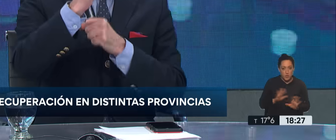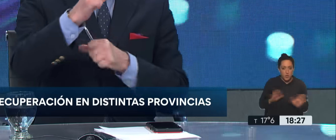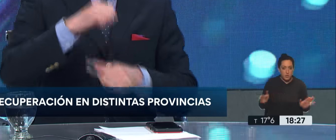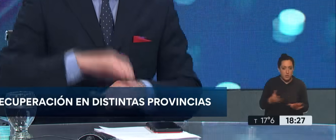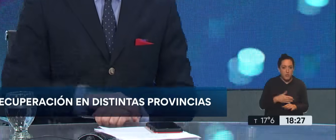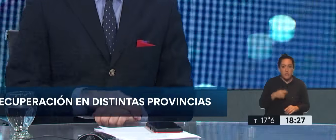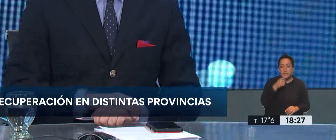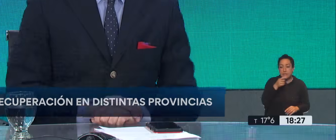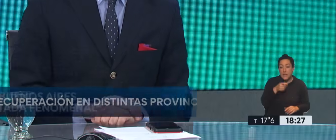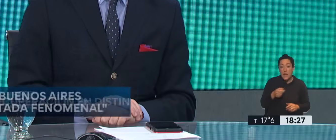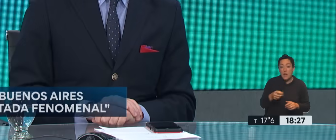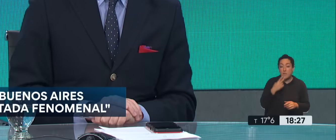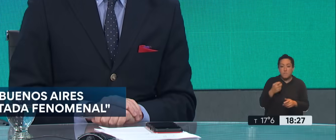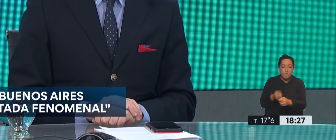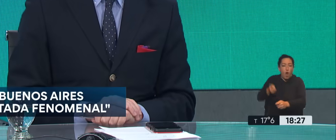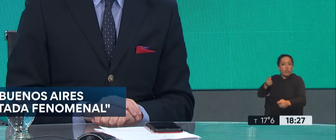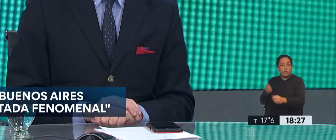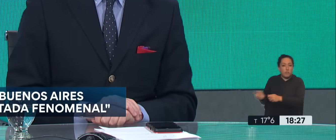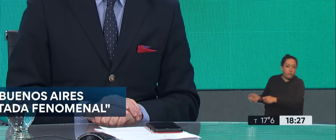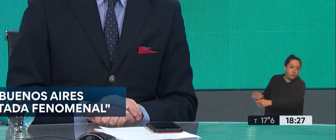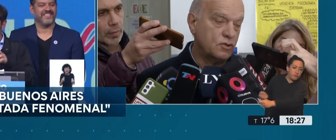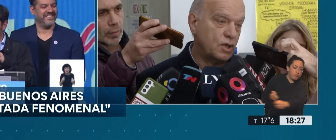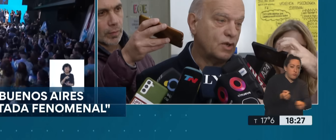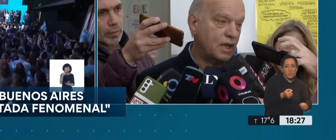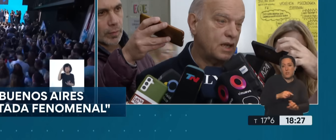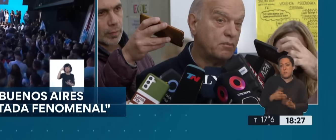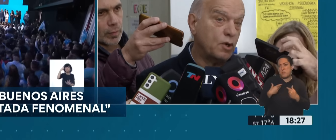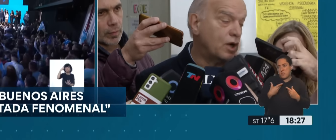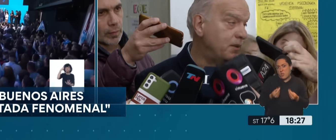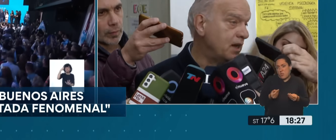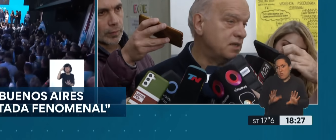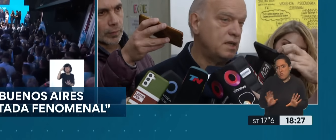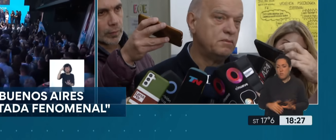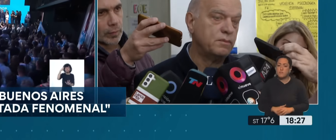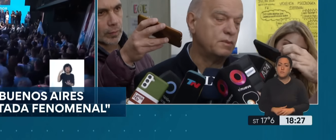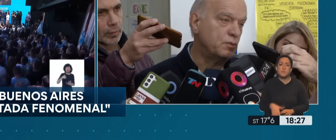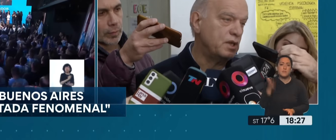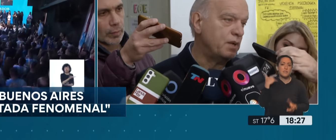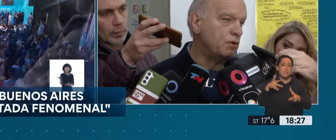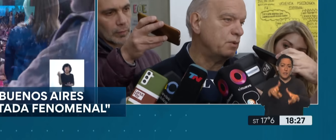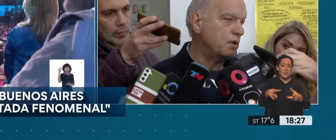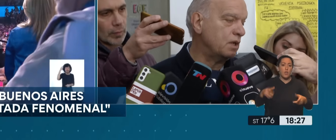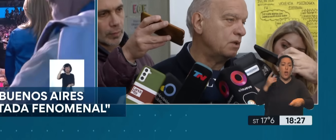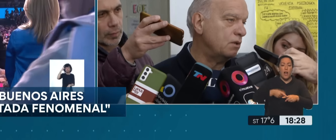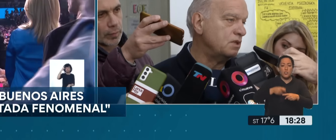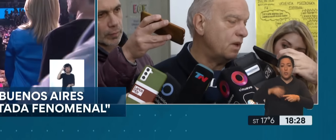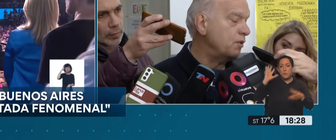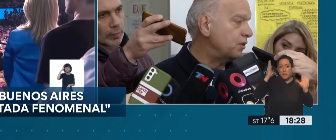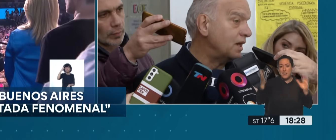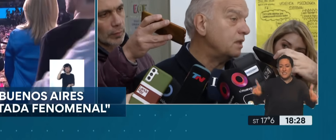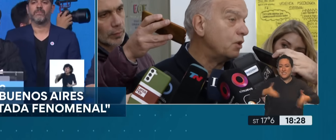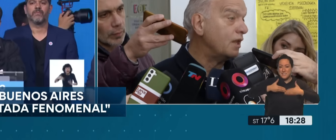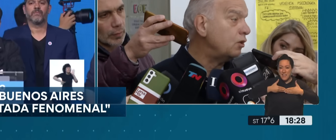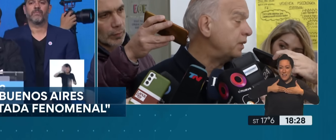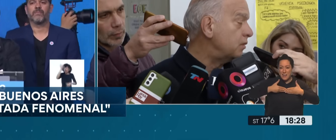con la motosierra, a mí me da mucho miedo eso. Bueno, cuando te planteaba el acto de cierre de Milei como un